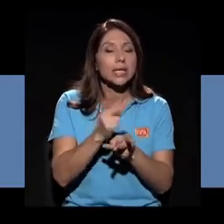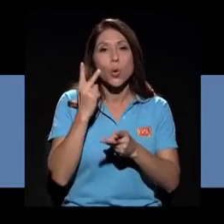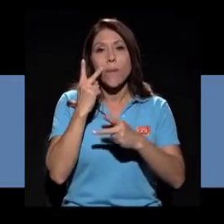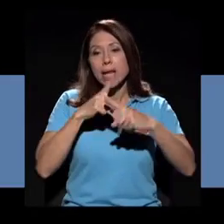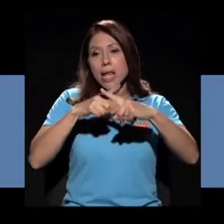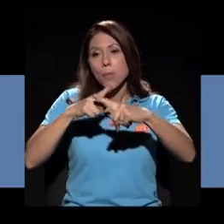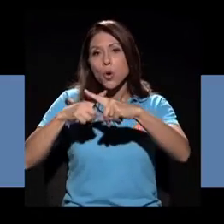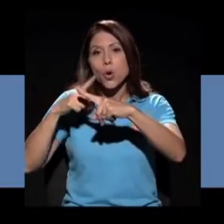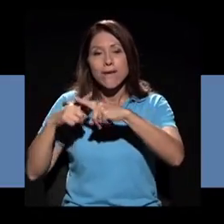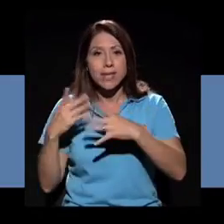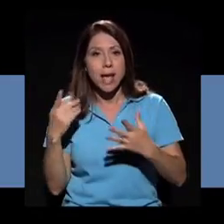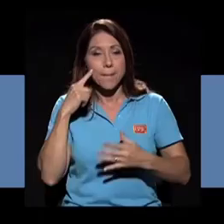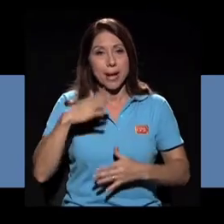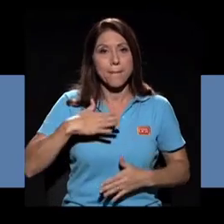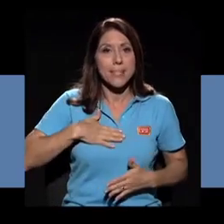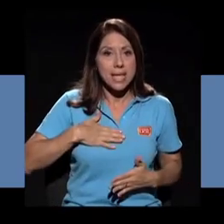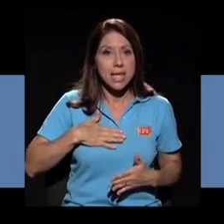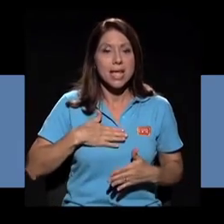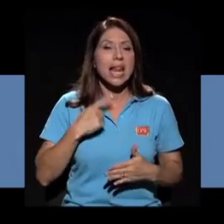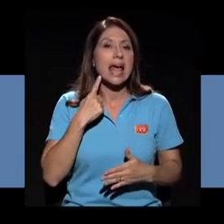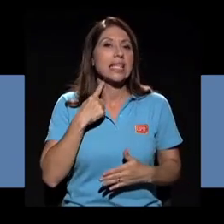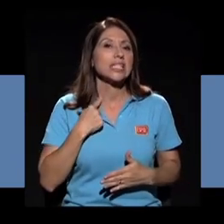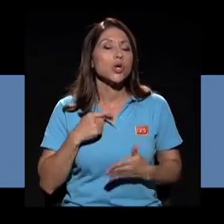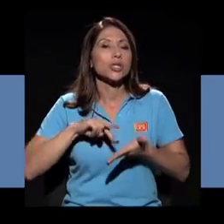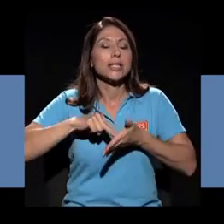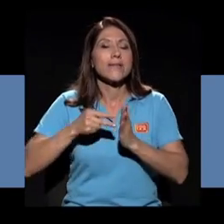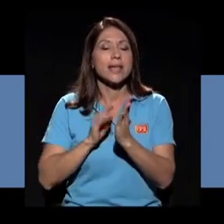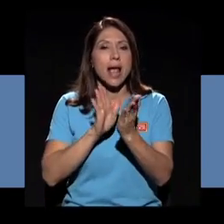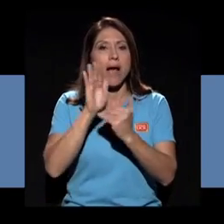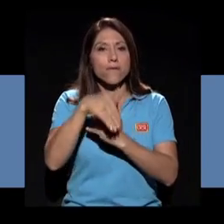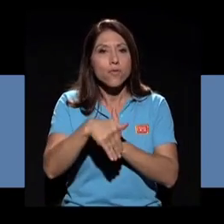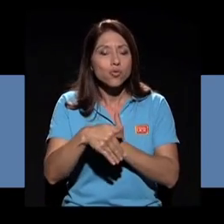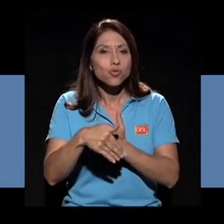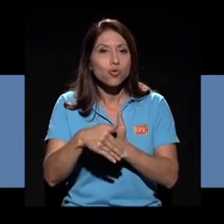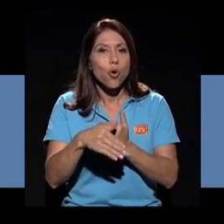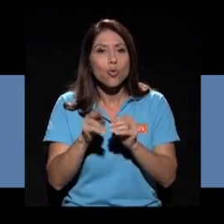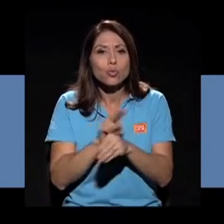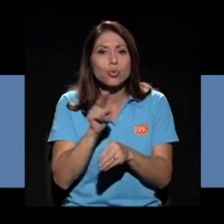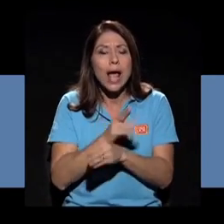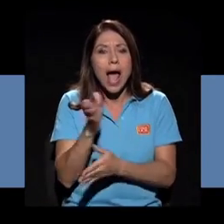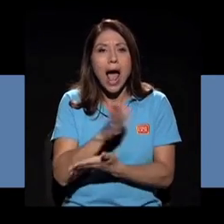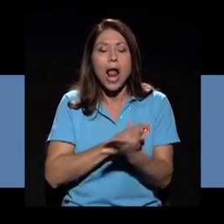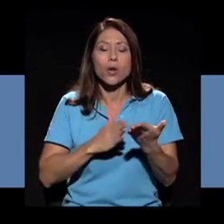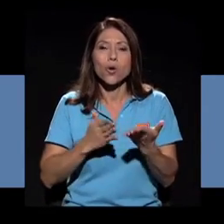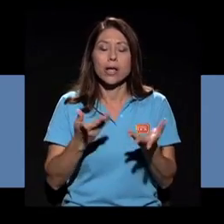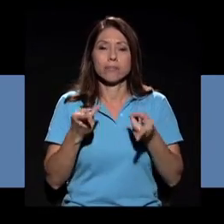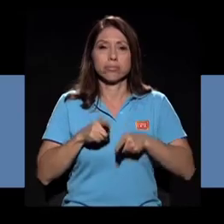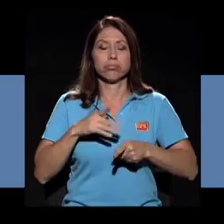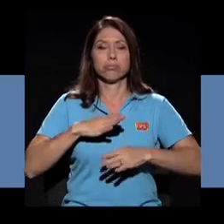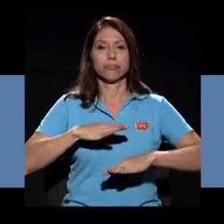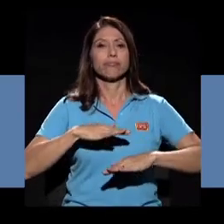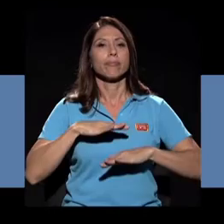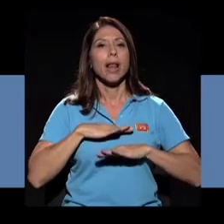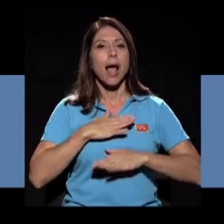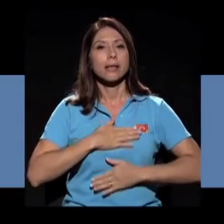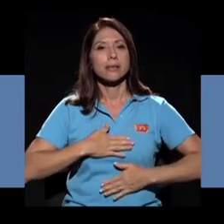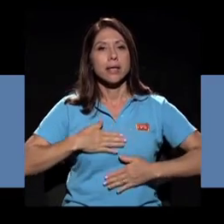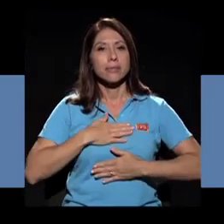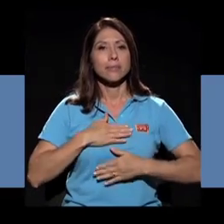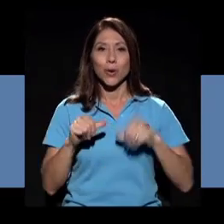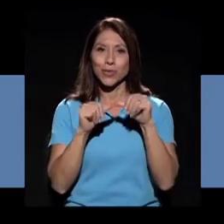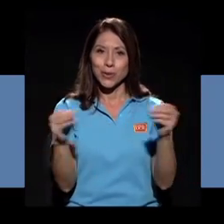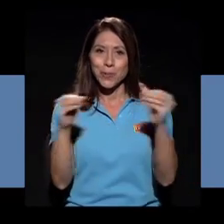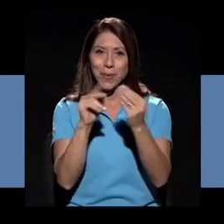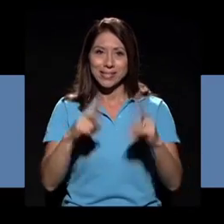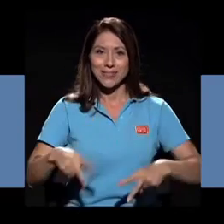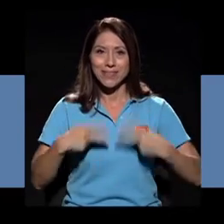adicciones, que para mí la adicción es como el abuso de algo que te provoque placer. Continúen con